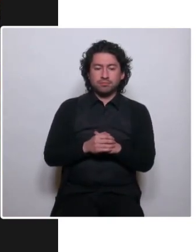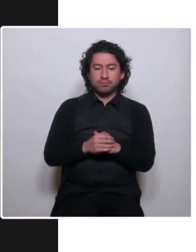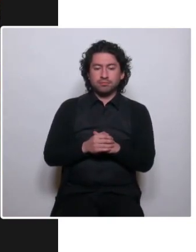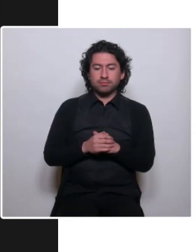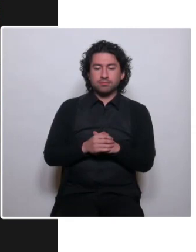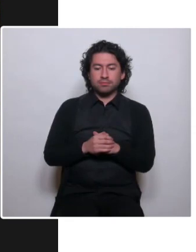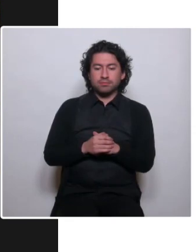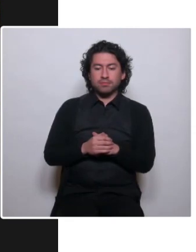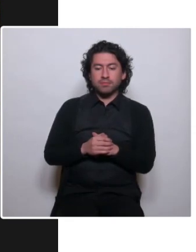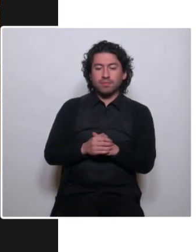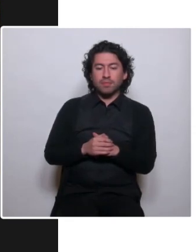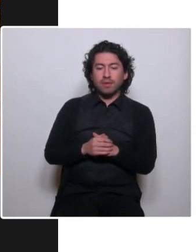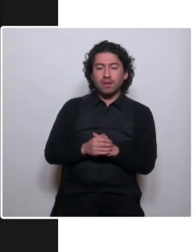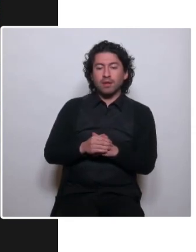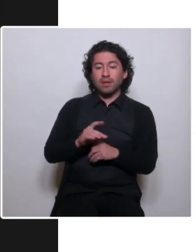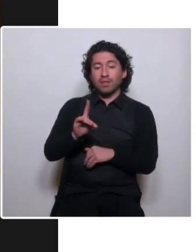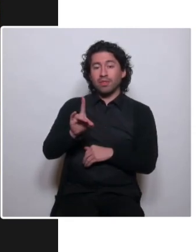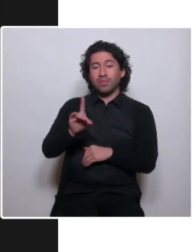Bernardo de la Maza, ¿cómo vota?